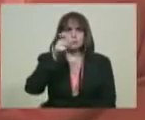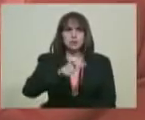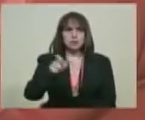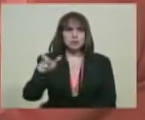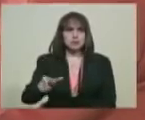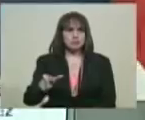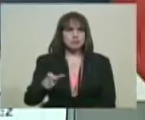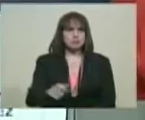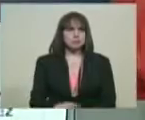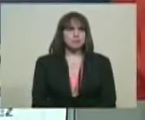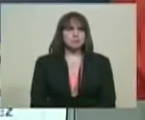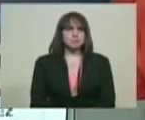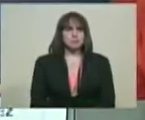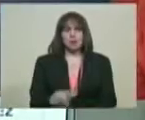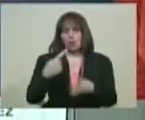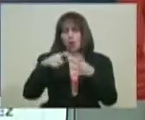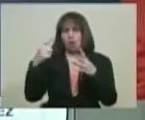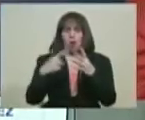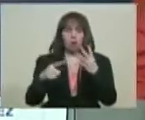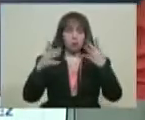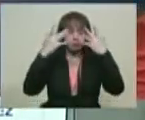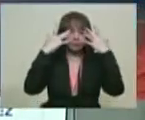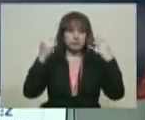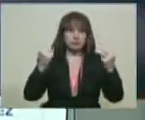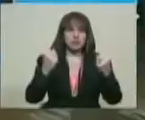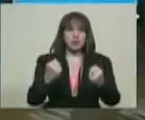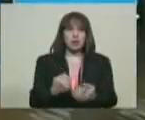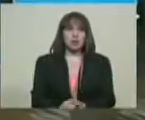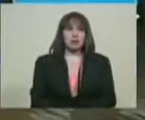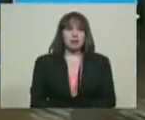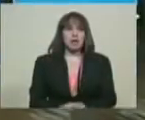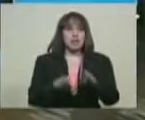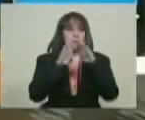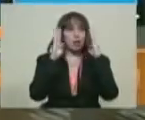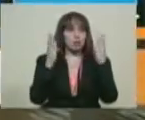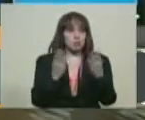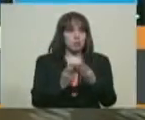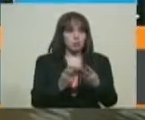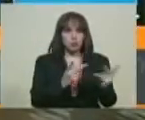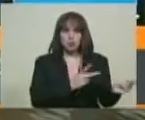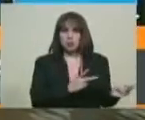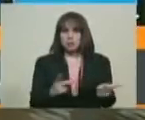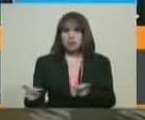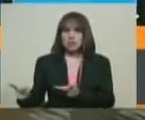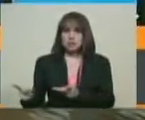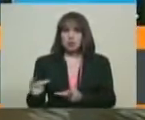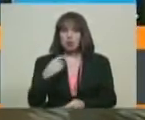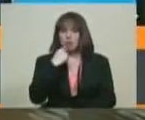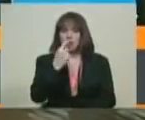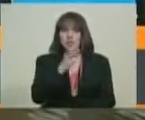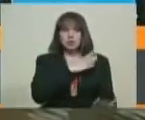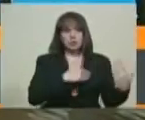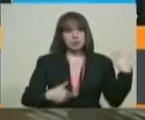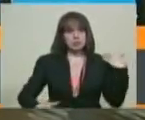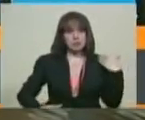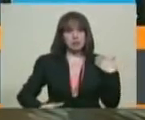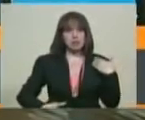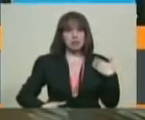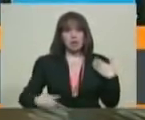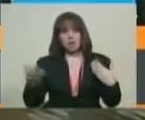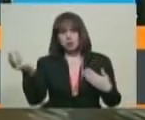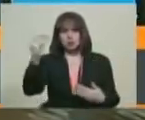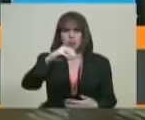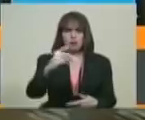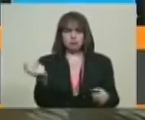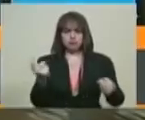Gregory Wilper, entre otros intelectuales del mundo. Es una invitación, como lo ha dicho el presidente de la República, a